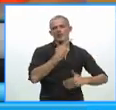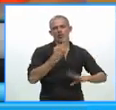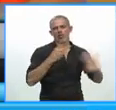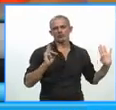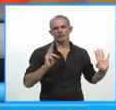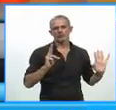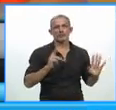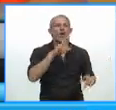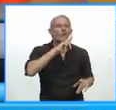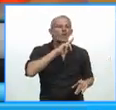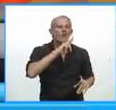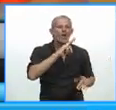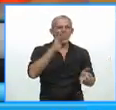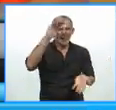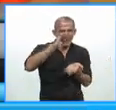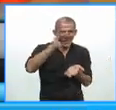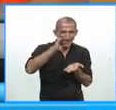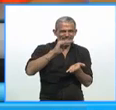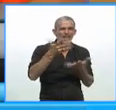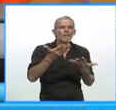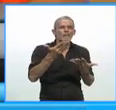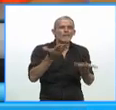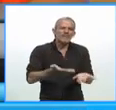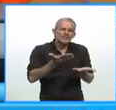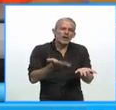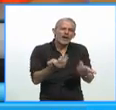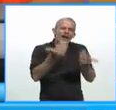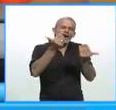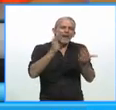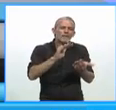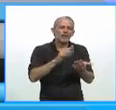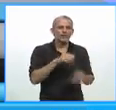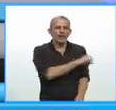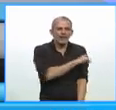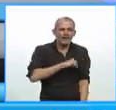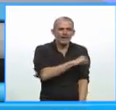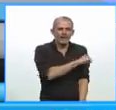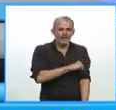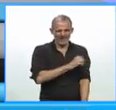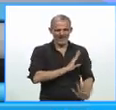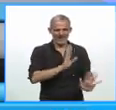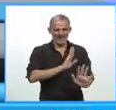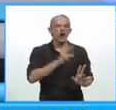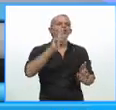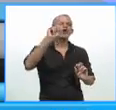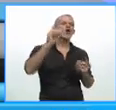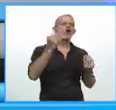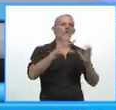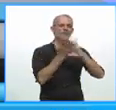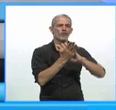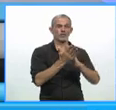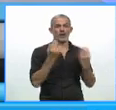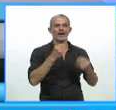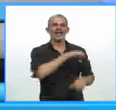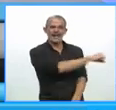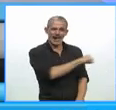Es más lógico que la mujer que es más chiquita, que tiene peso, menos peso, sea la timonela. ¿Cómo es bien la característica de cada rol? El timonel es el